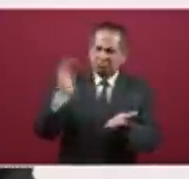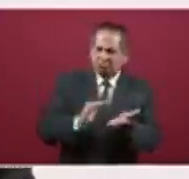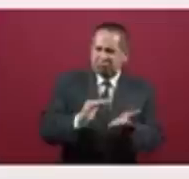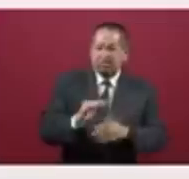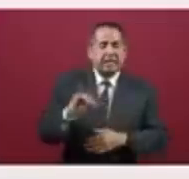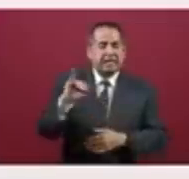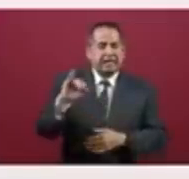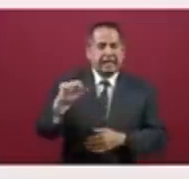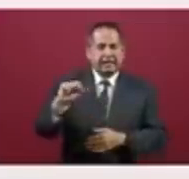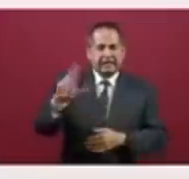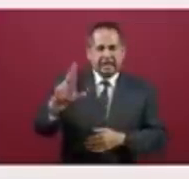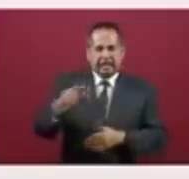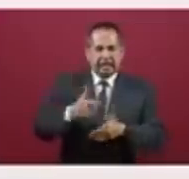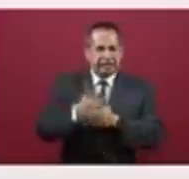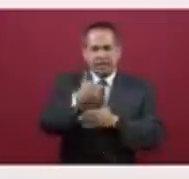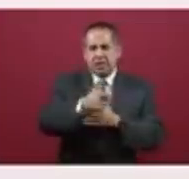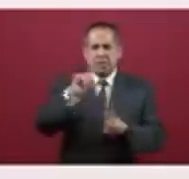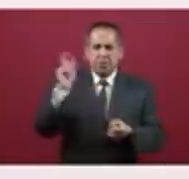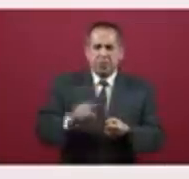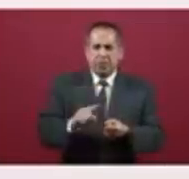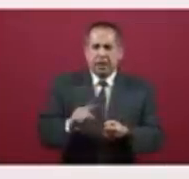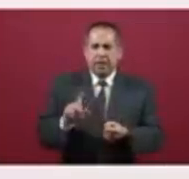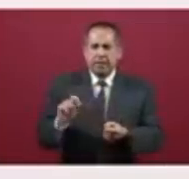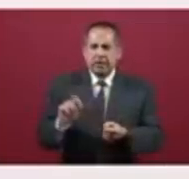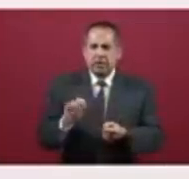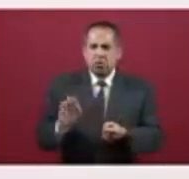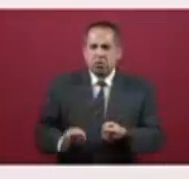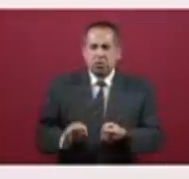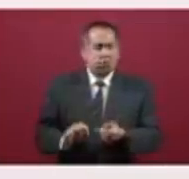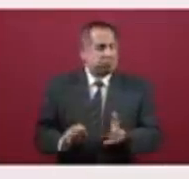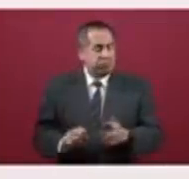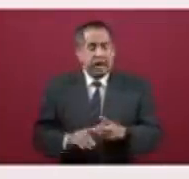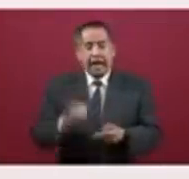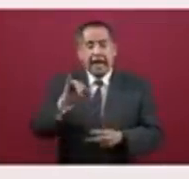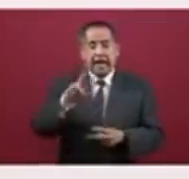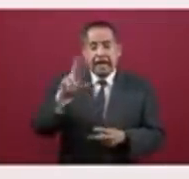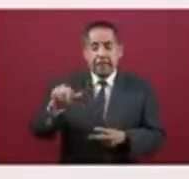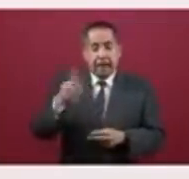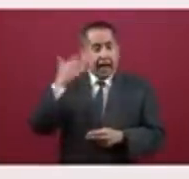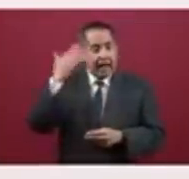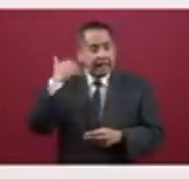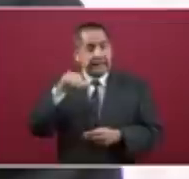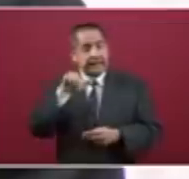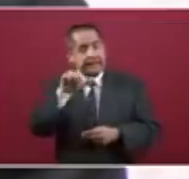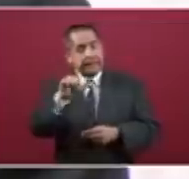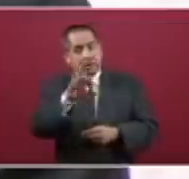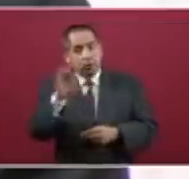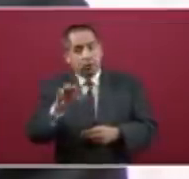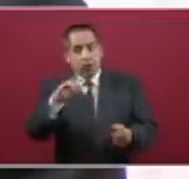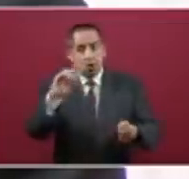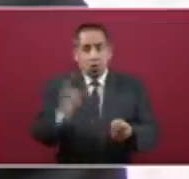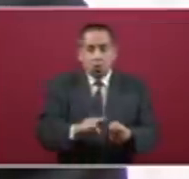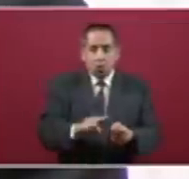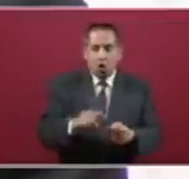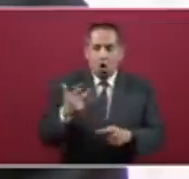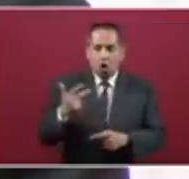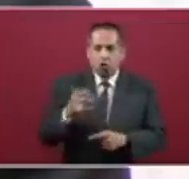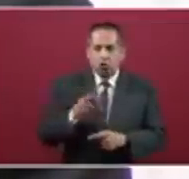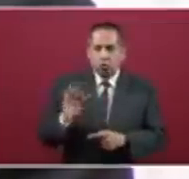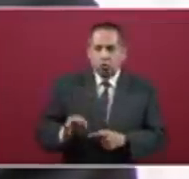renta al 20 por ciento el iva pasó del 16 al 8%